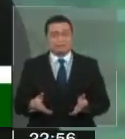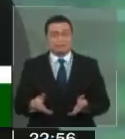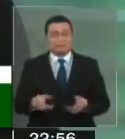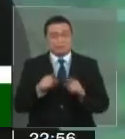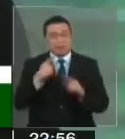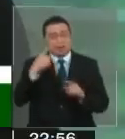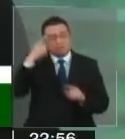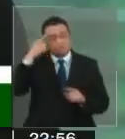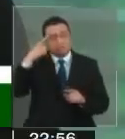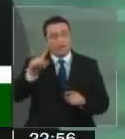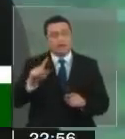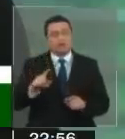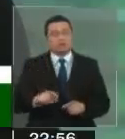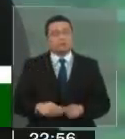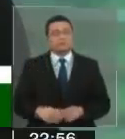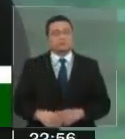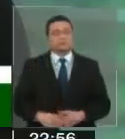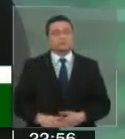Pero